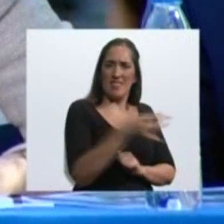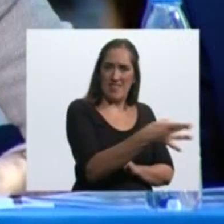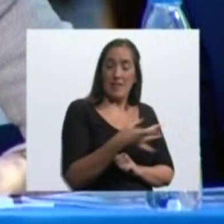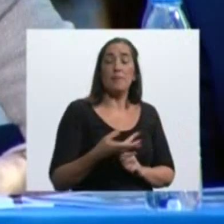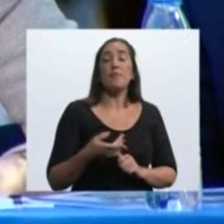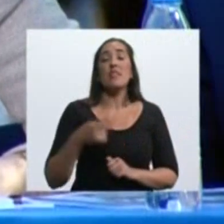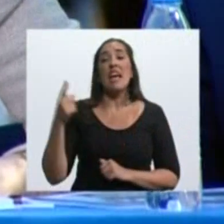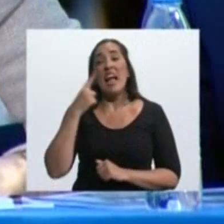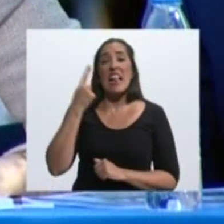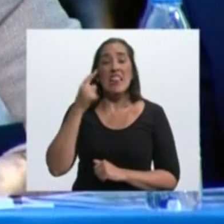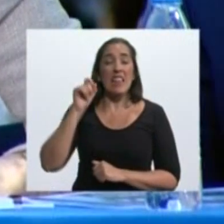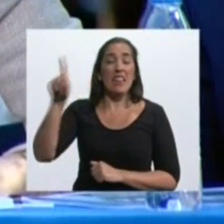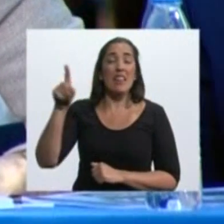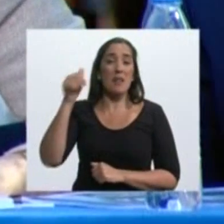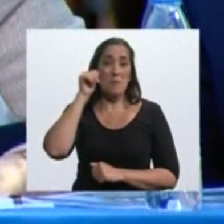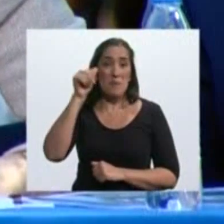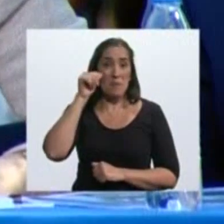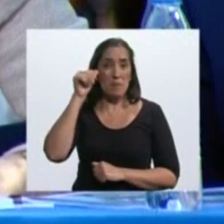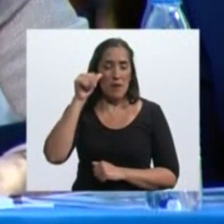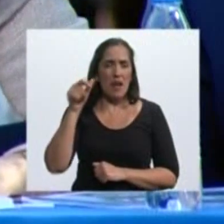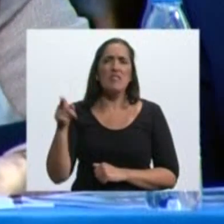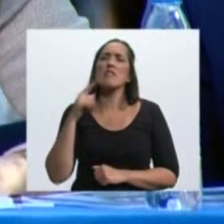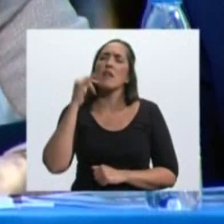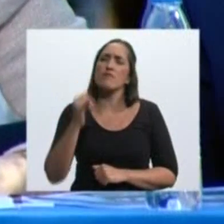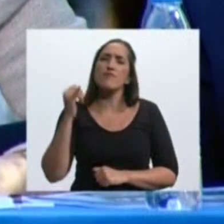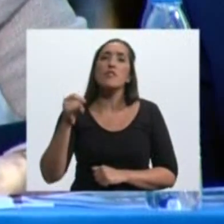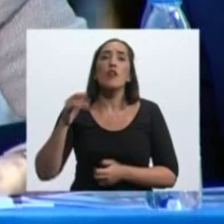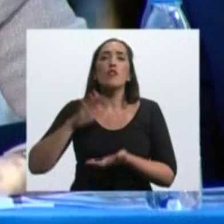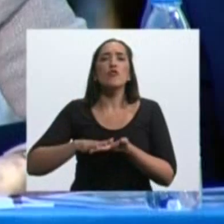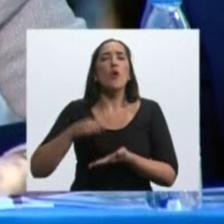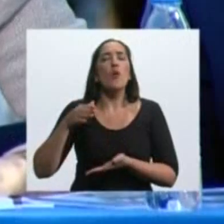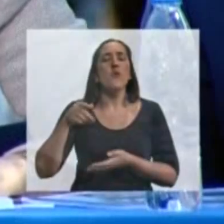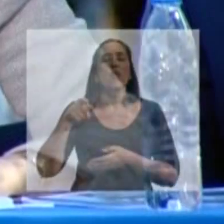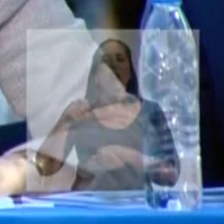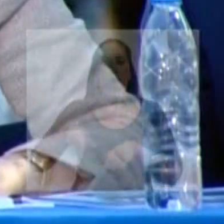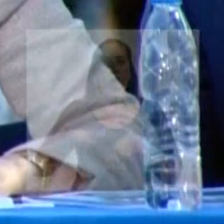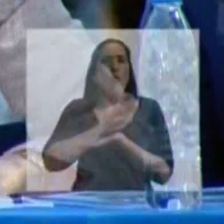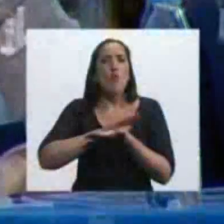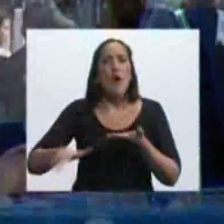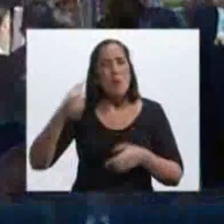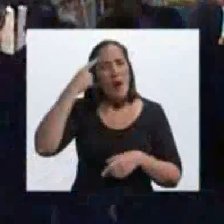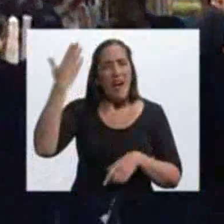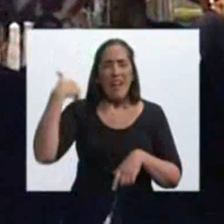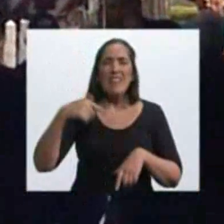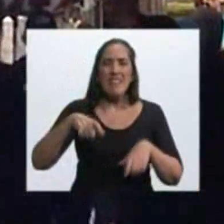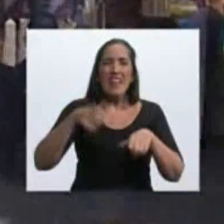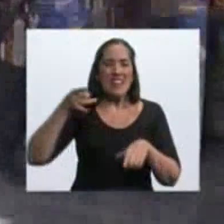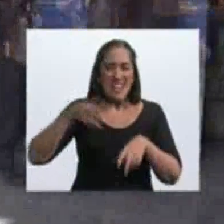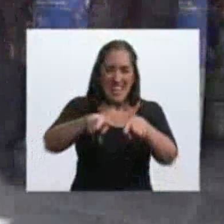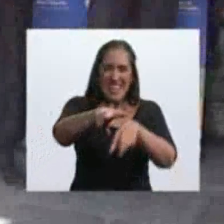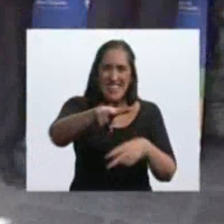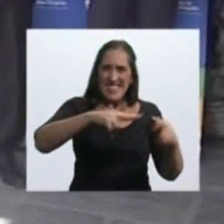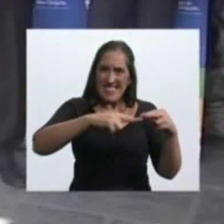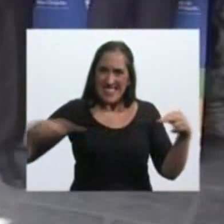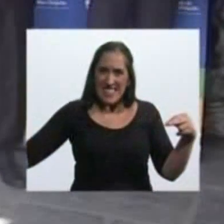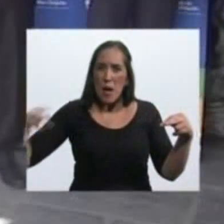Pulti de Mar del Plata, todo lo que es construcción de durmientes, que ya no son de quebracho como los antiguos durmientes, sino